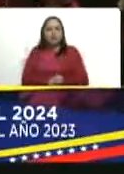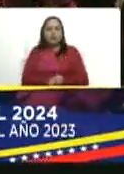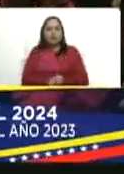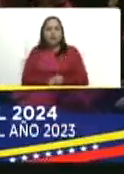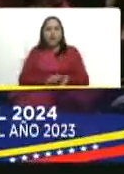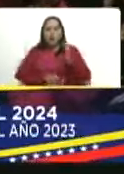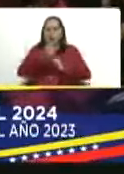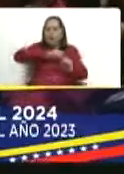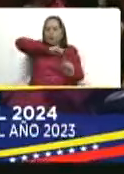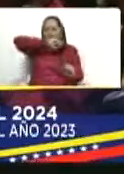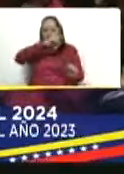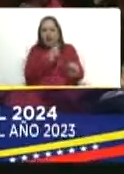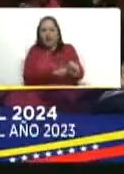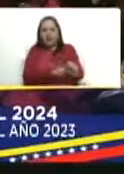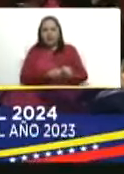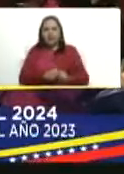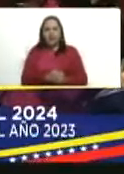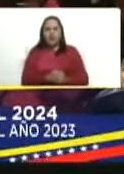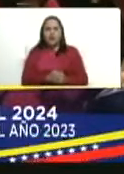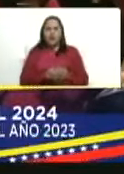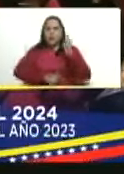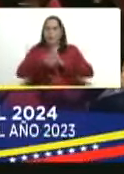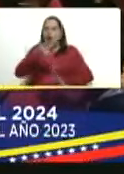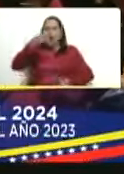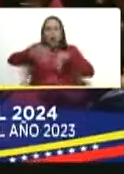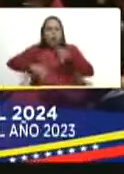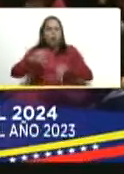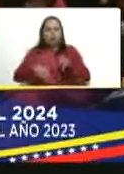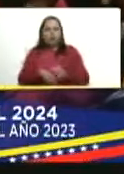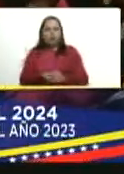más poderoso, más justo.